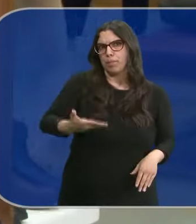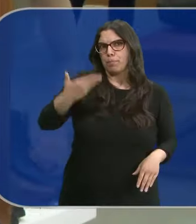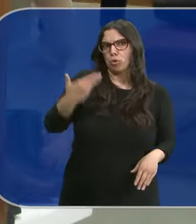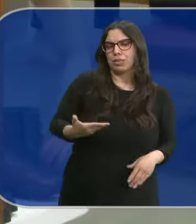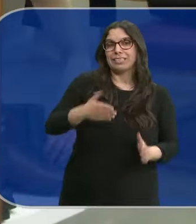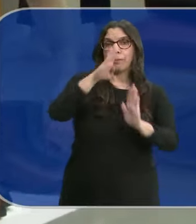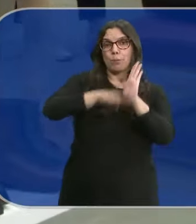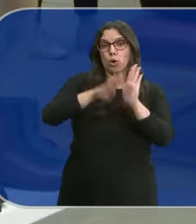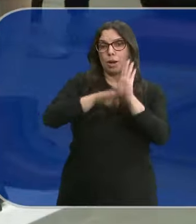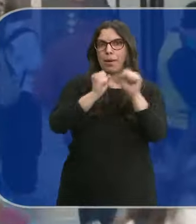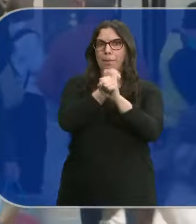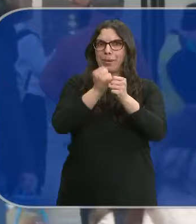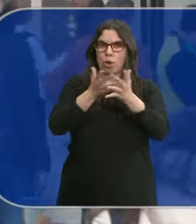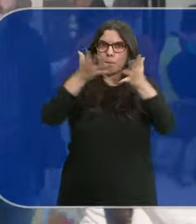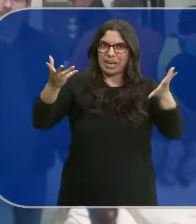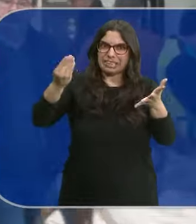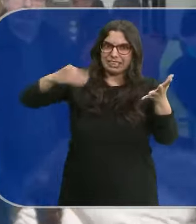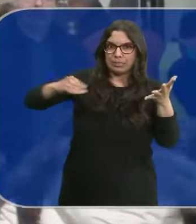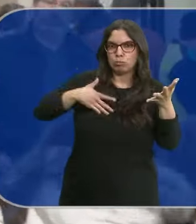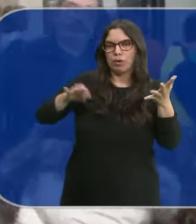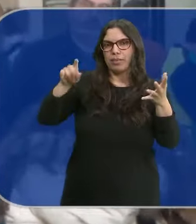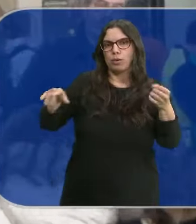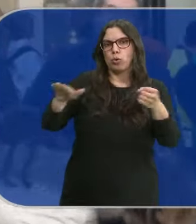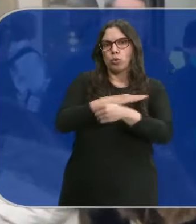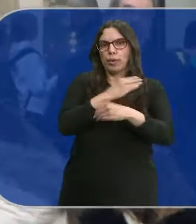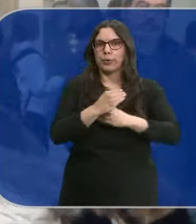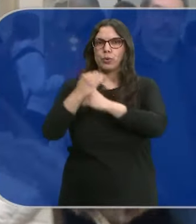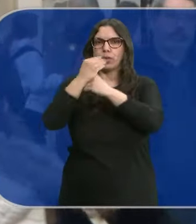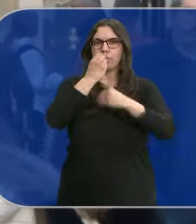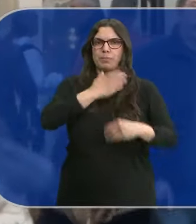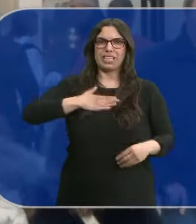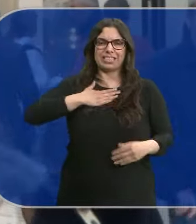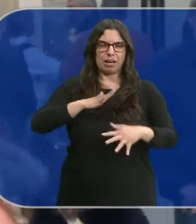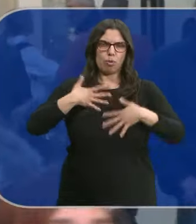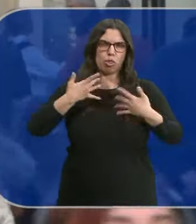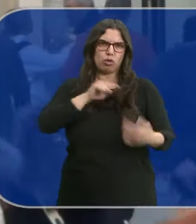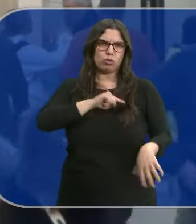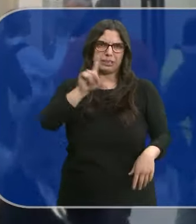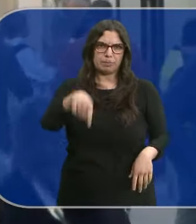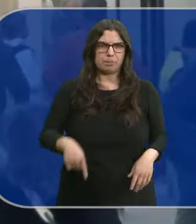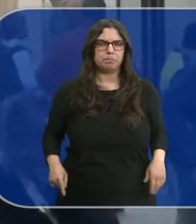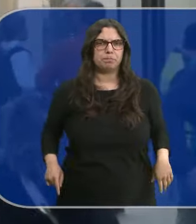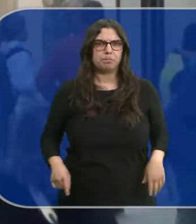ampliar los programas de empleo y que estos aborden el cuidado de nuestro bienestar emocional.